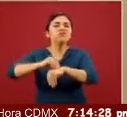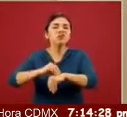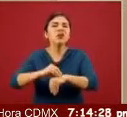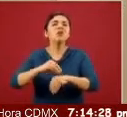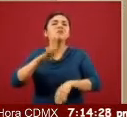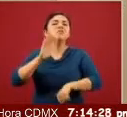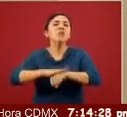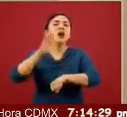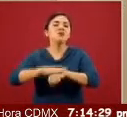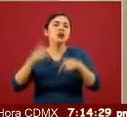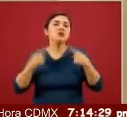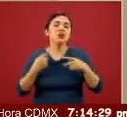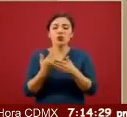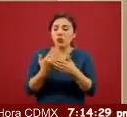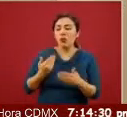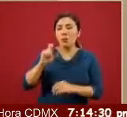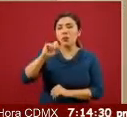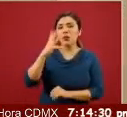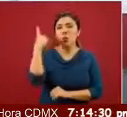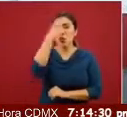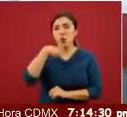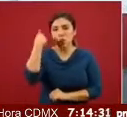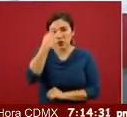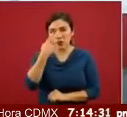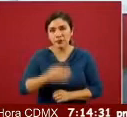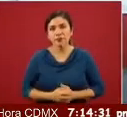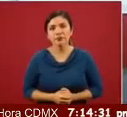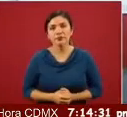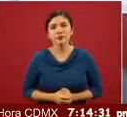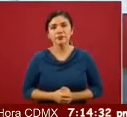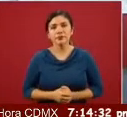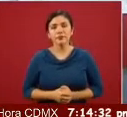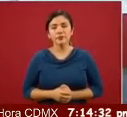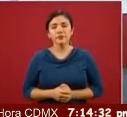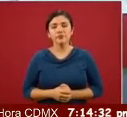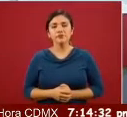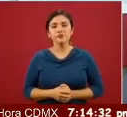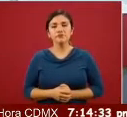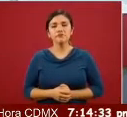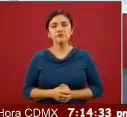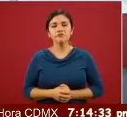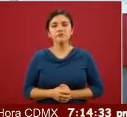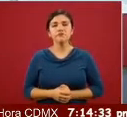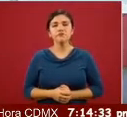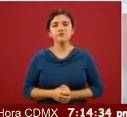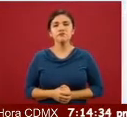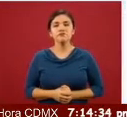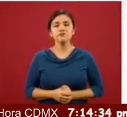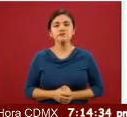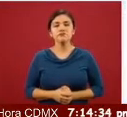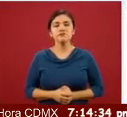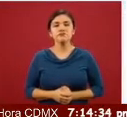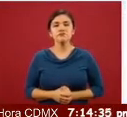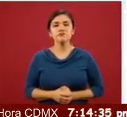las últimas 24 horas. Veamos la siguiente diapositiva, es